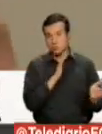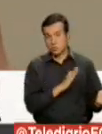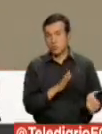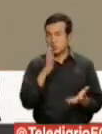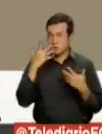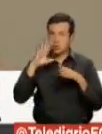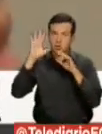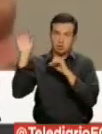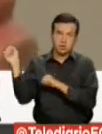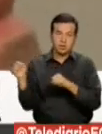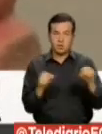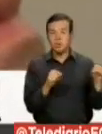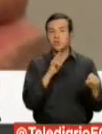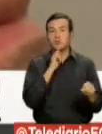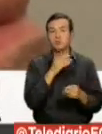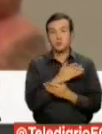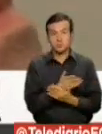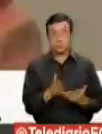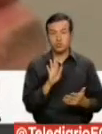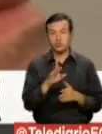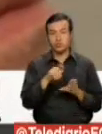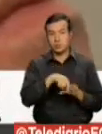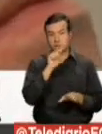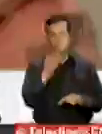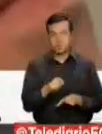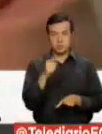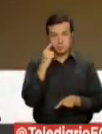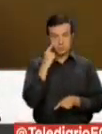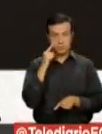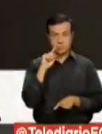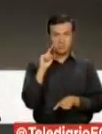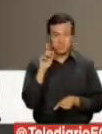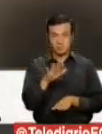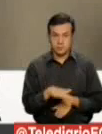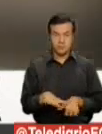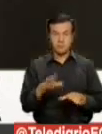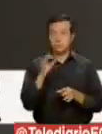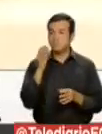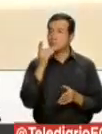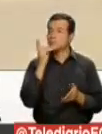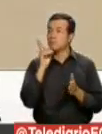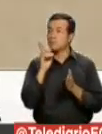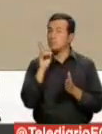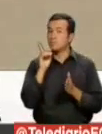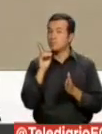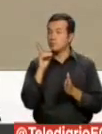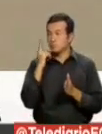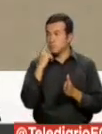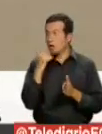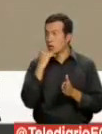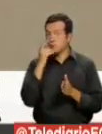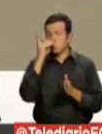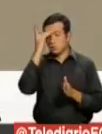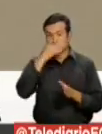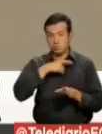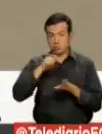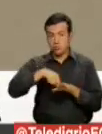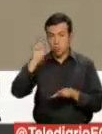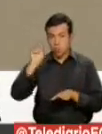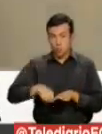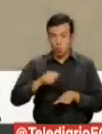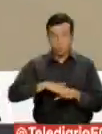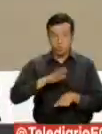la extradición de Guzmán a Estados Unidos. Sus abogados presentarán ante el Segundo Circuito de Apelaciones de los Estados Unidos un recurso contra ese veredicto